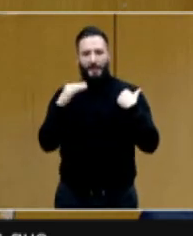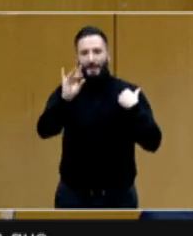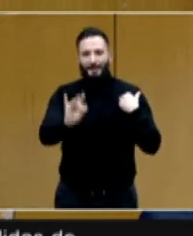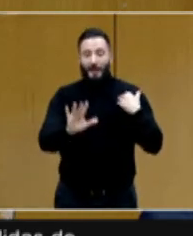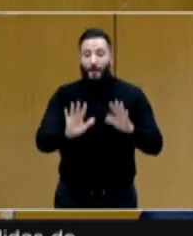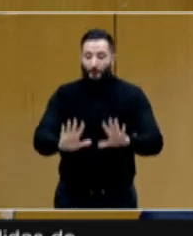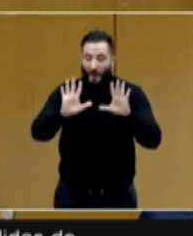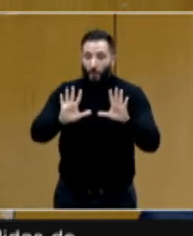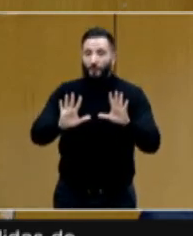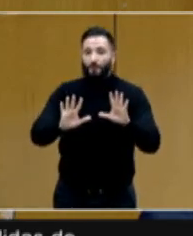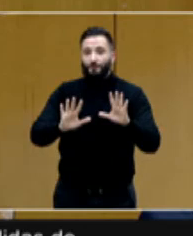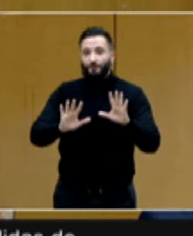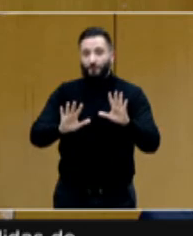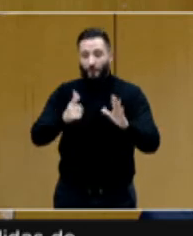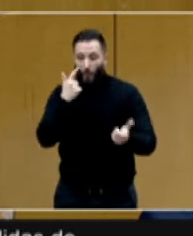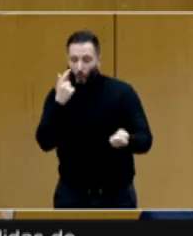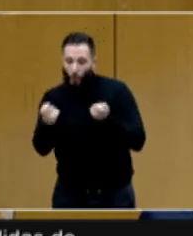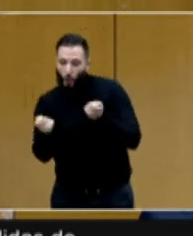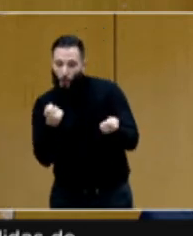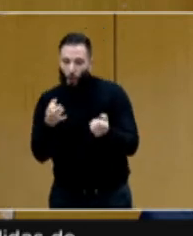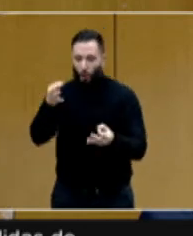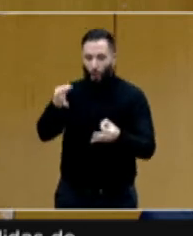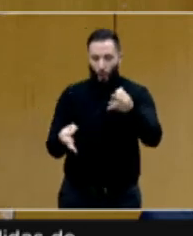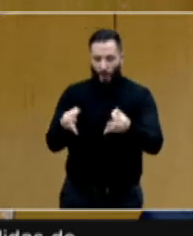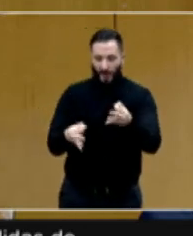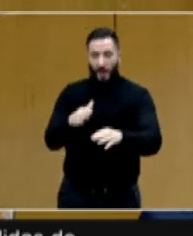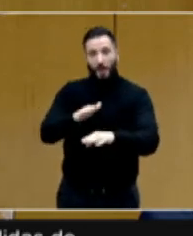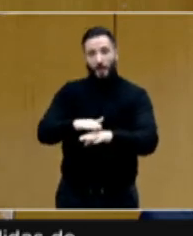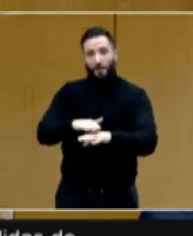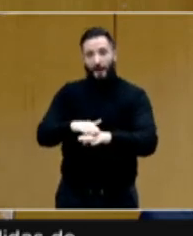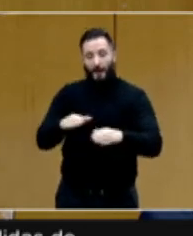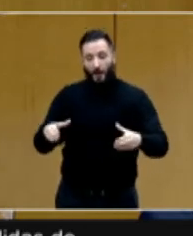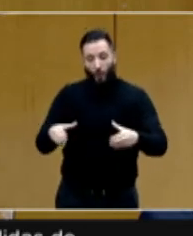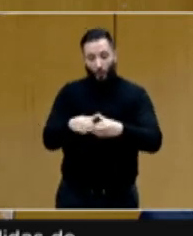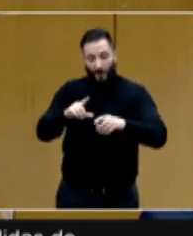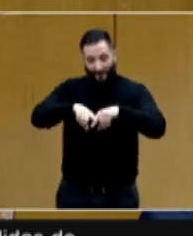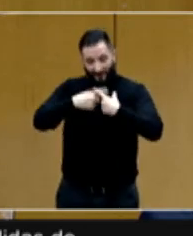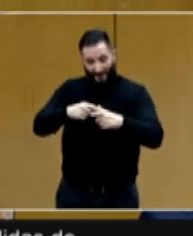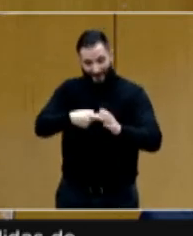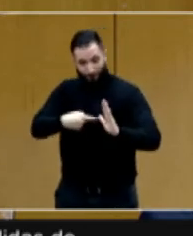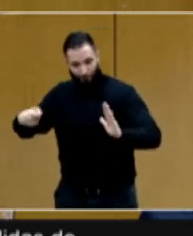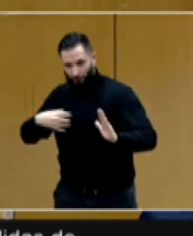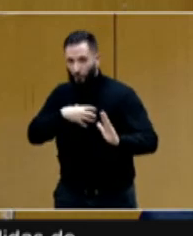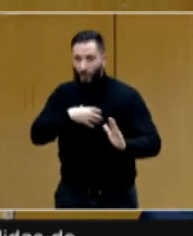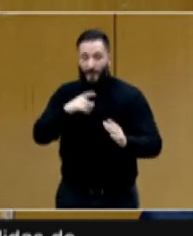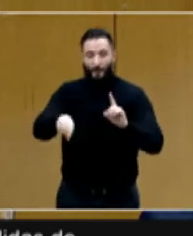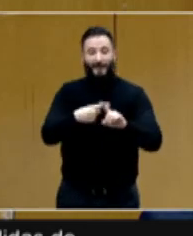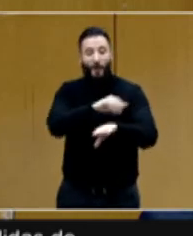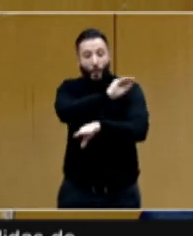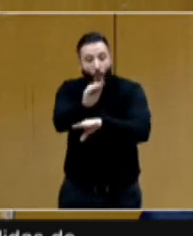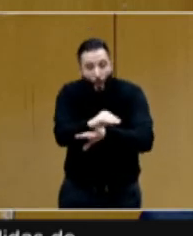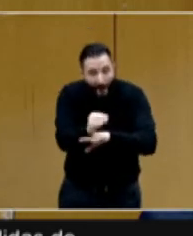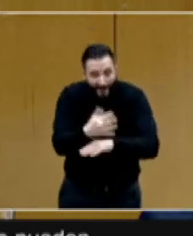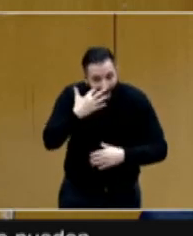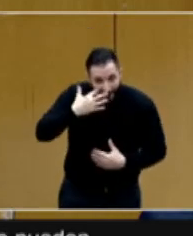el control judicial ni eximir de su intervención a la junta de parientes y respecto a la guarda de hecho que creemos